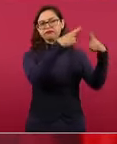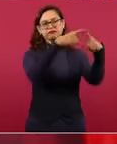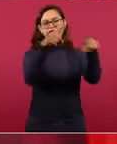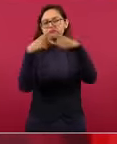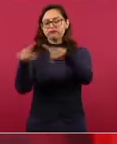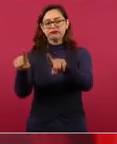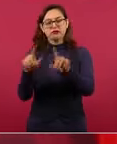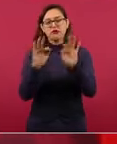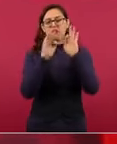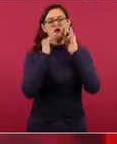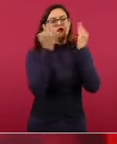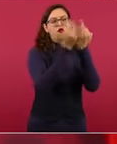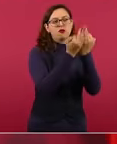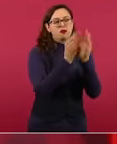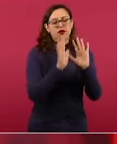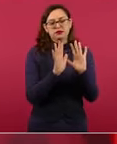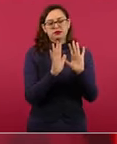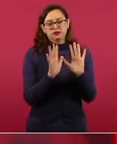encasillar